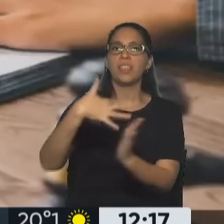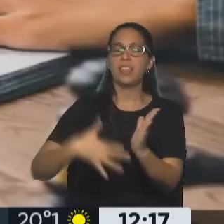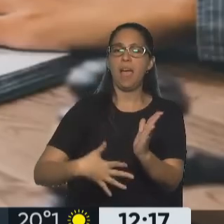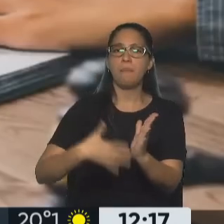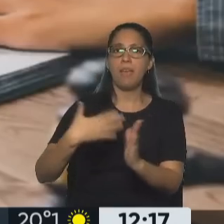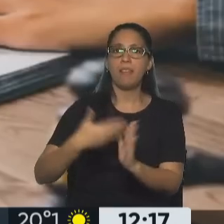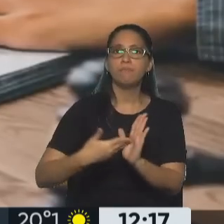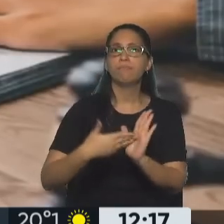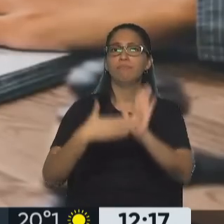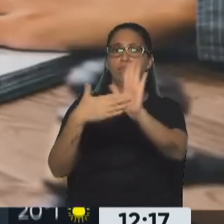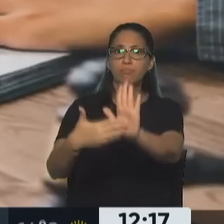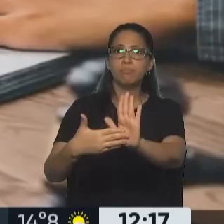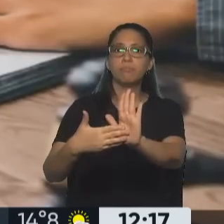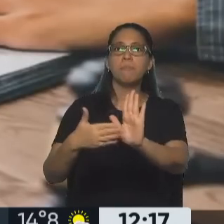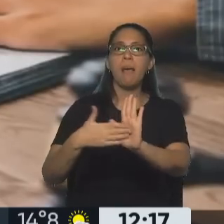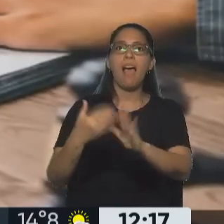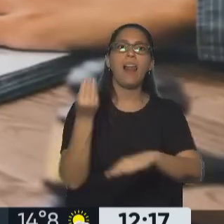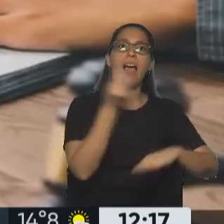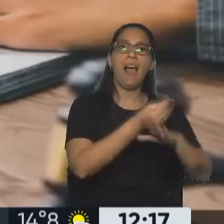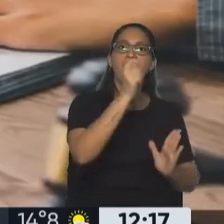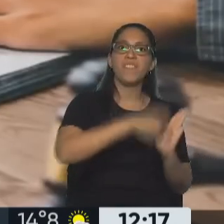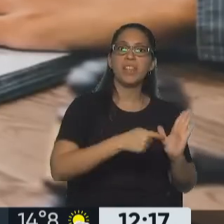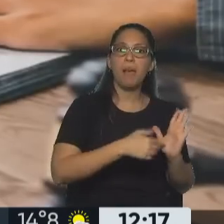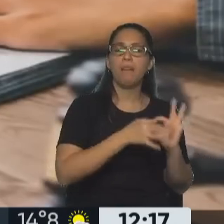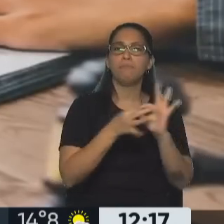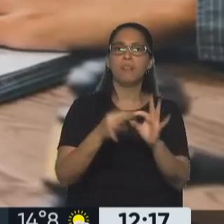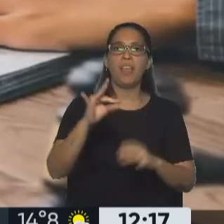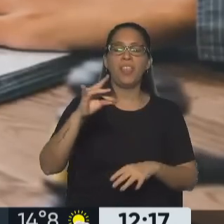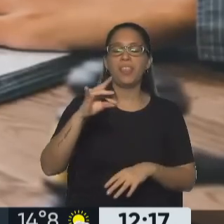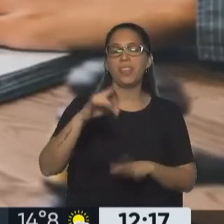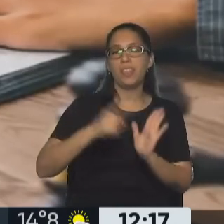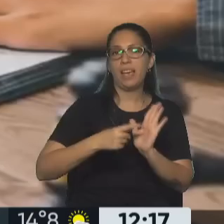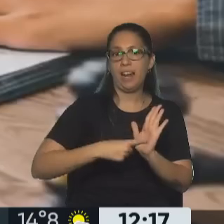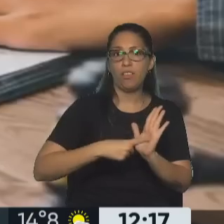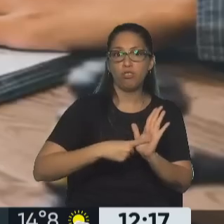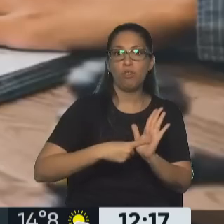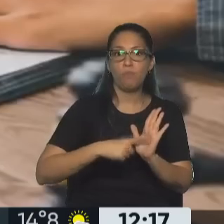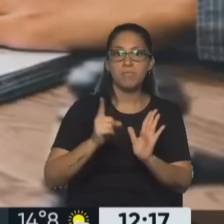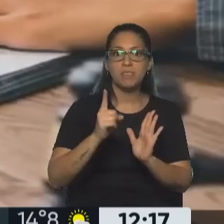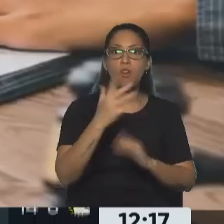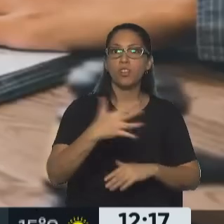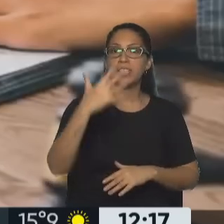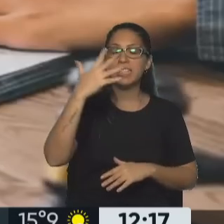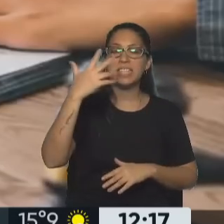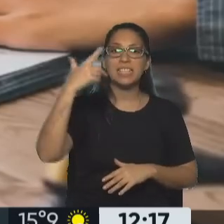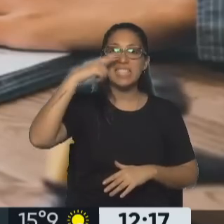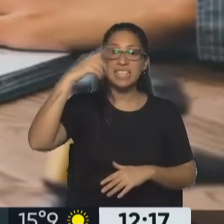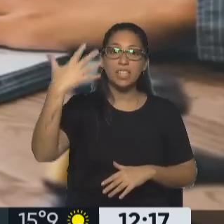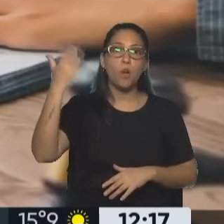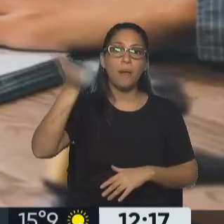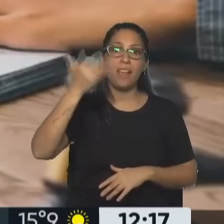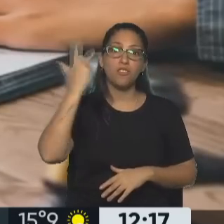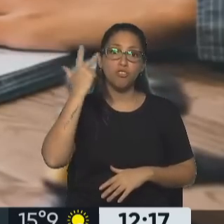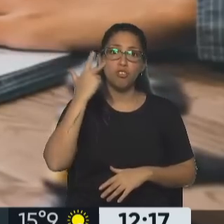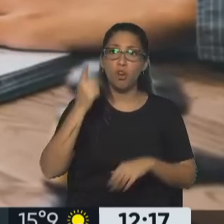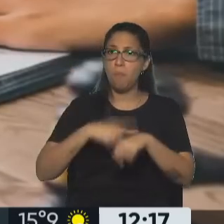donde, para validar la competencia del ministro firmante, se citó ese DNU 575/18, que no existía al momento de ninguna de